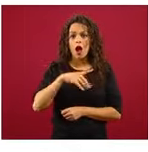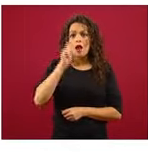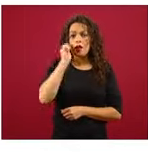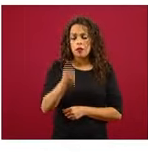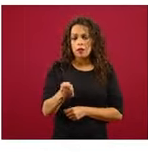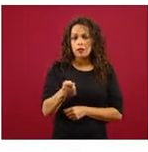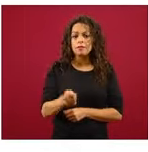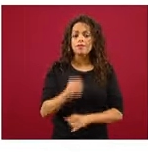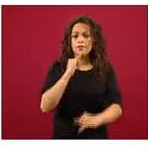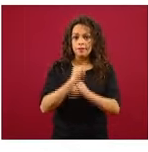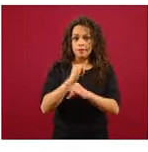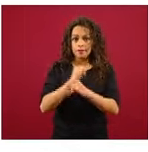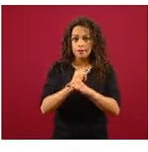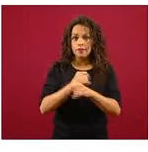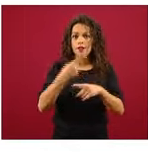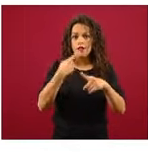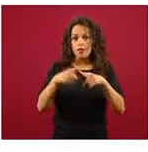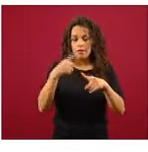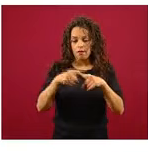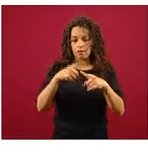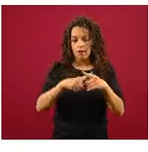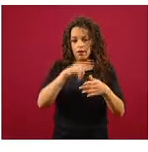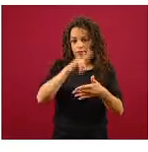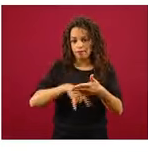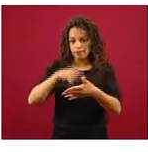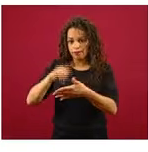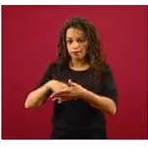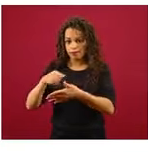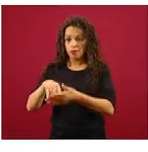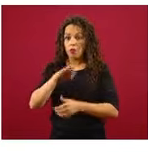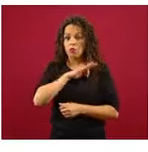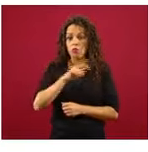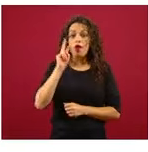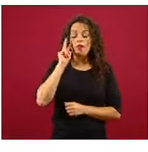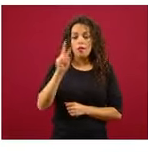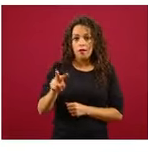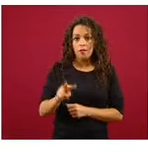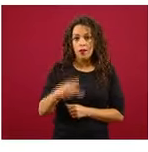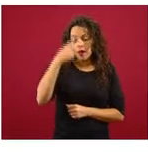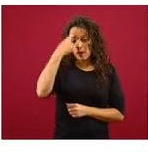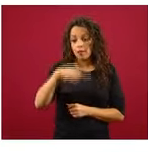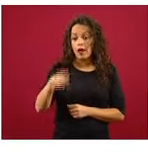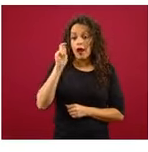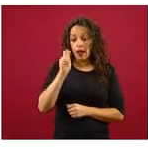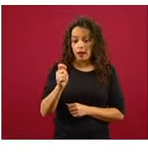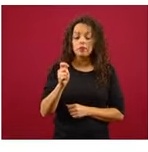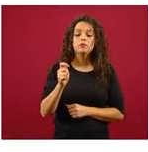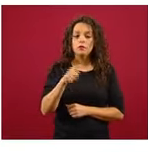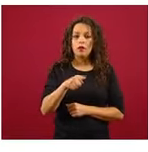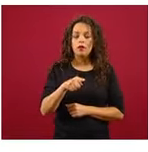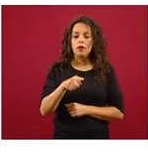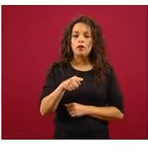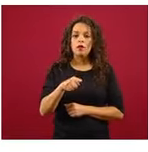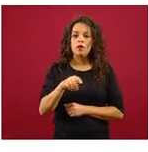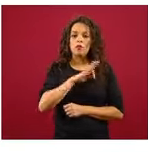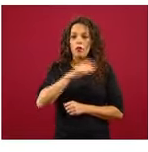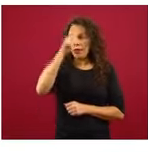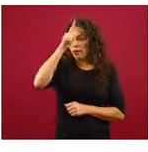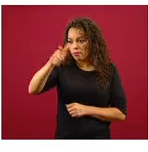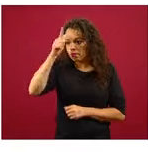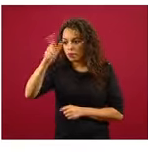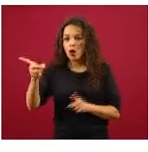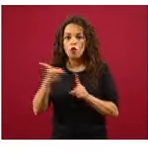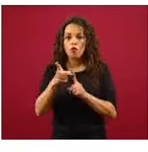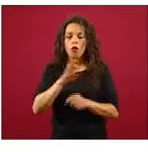disponible en la página del Centro Nacional de Equidad de Género y Salud Reproductiva, donde encontrarán la ubicación para